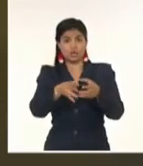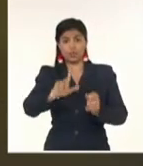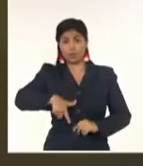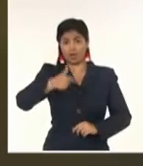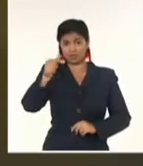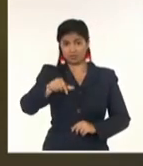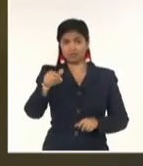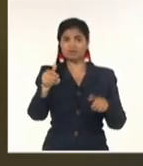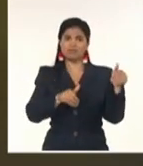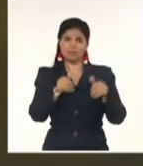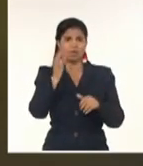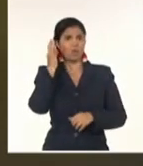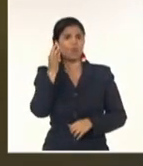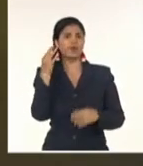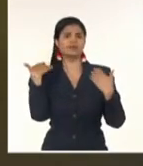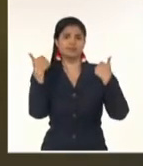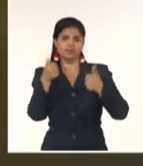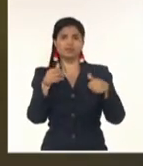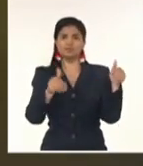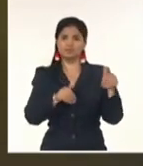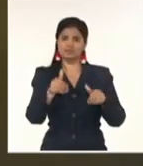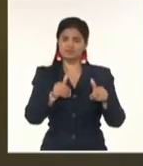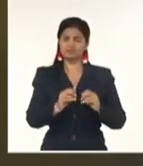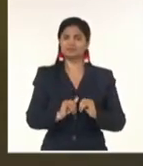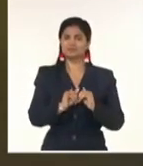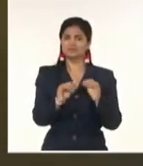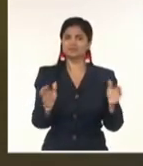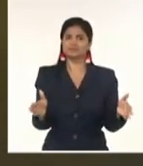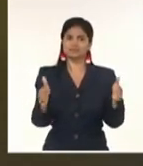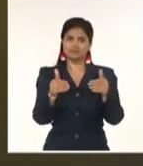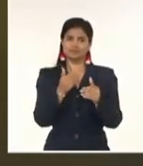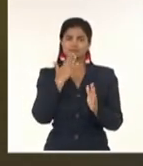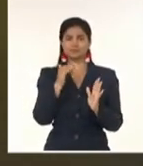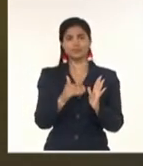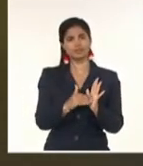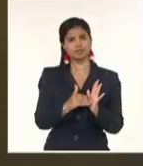directora Magda González Grau. Con esta sugerencia concluyen las culturales. Muy buenas tardes.